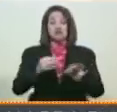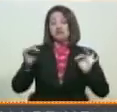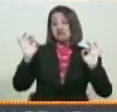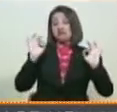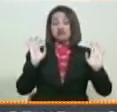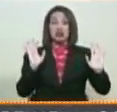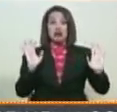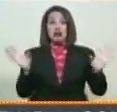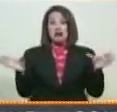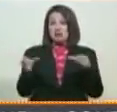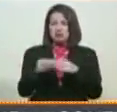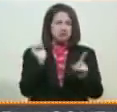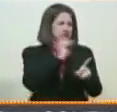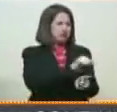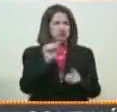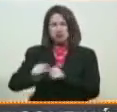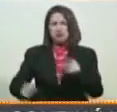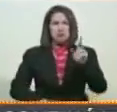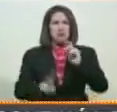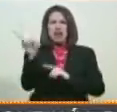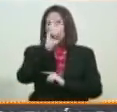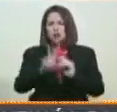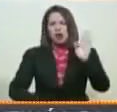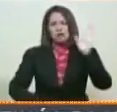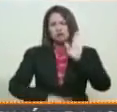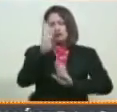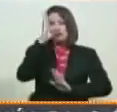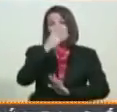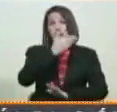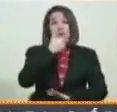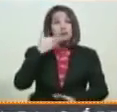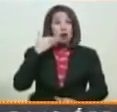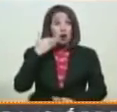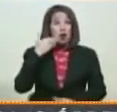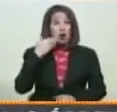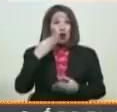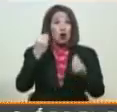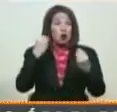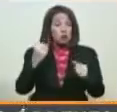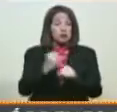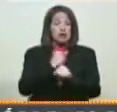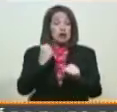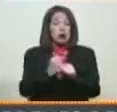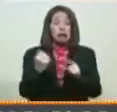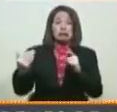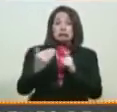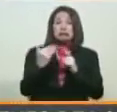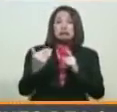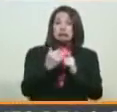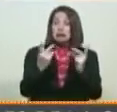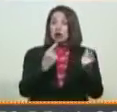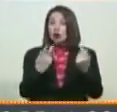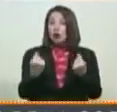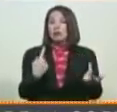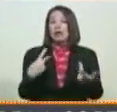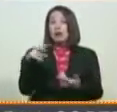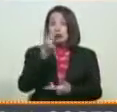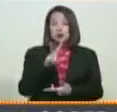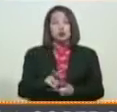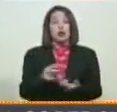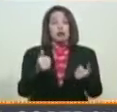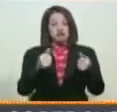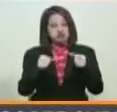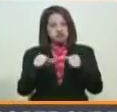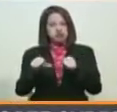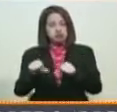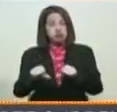varios factores que influyen y que han actuado en detrimento de la economía venezolana. Y si actúan en detrimento de la economía